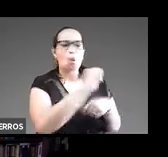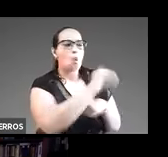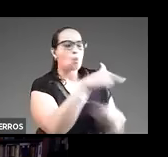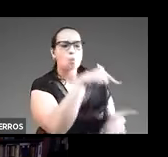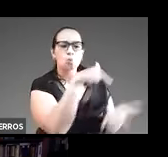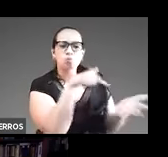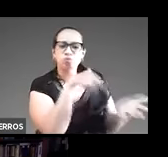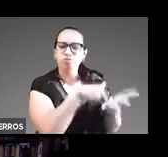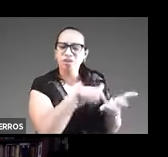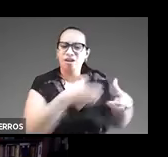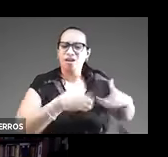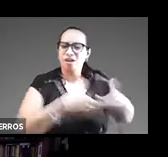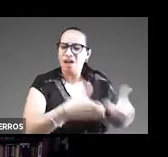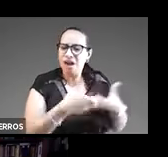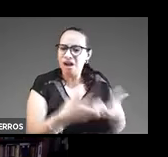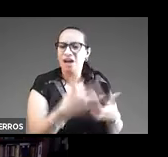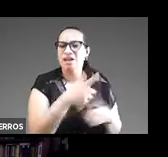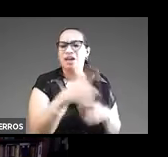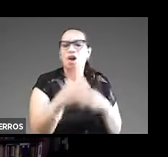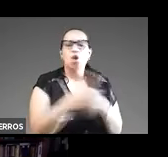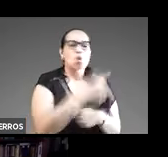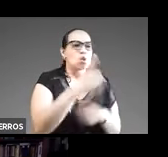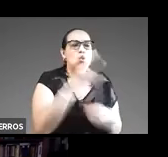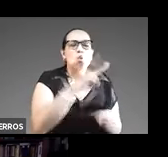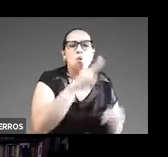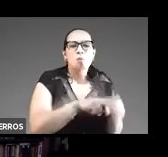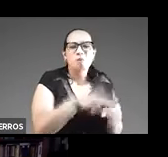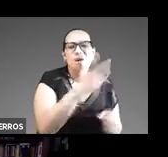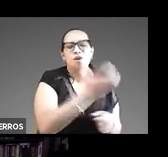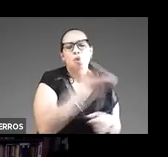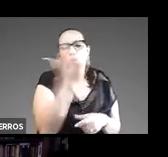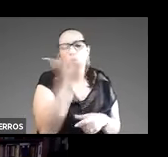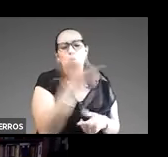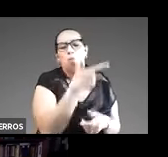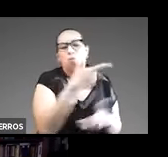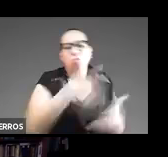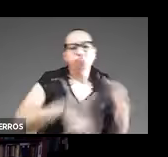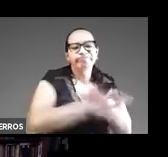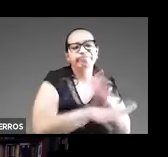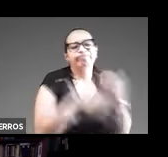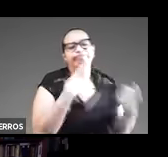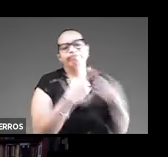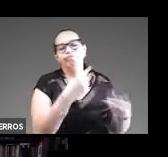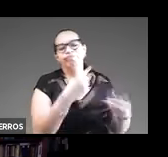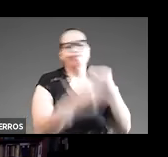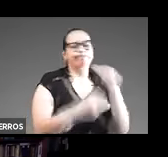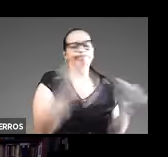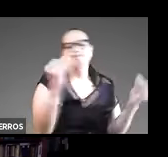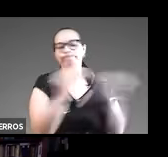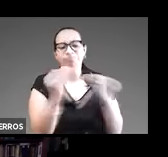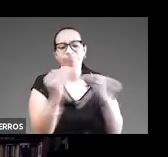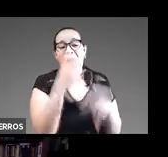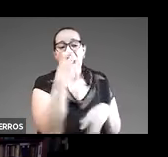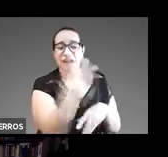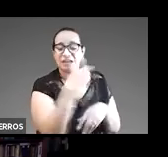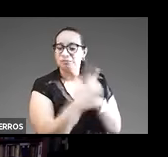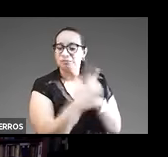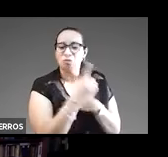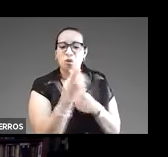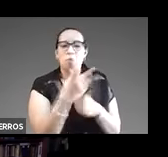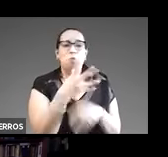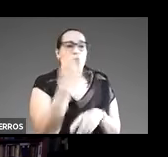espacios públicos tradicionales del barrio que están en disputa, ¿no? Y esa disputa no pasa